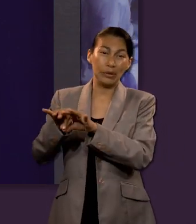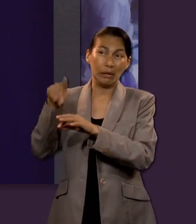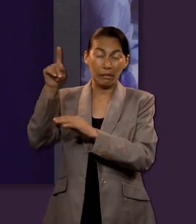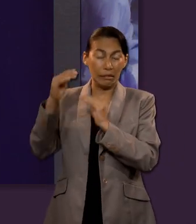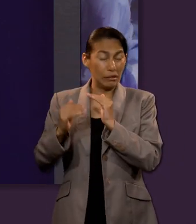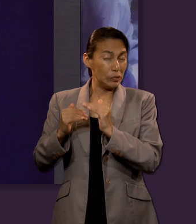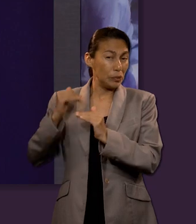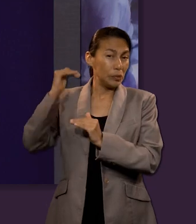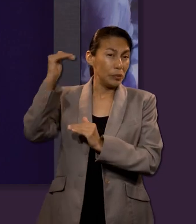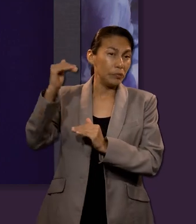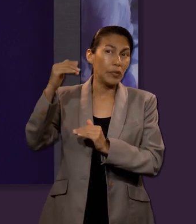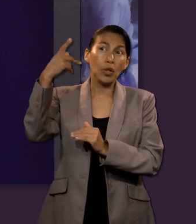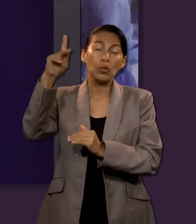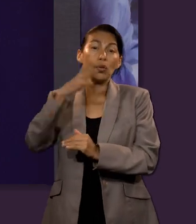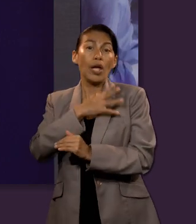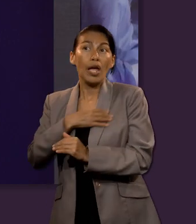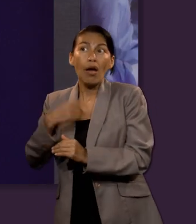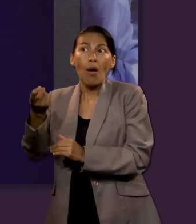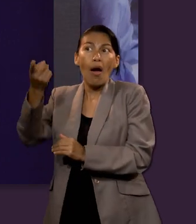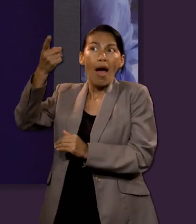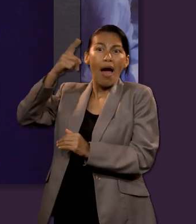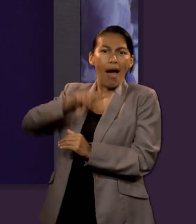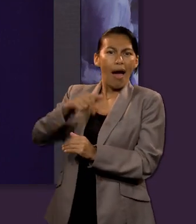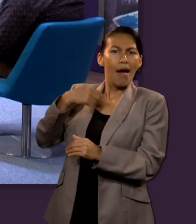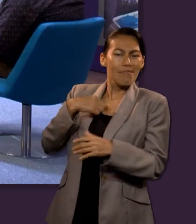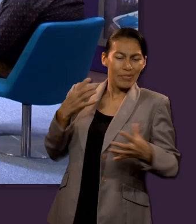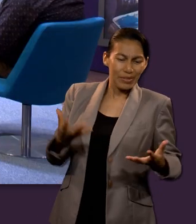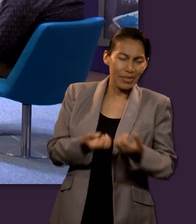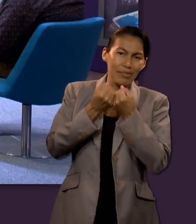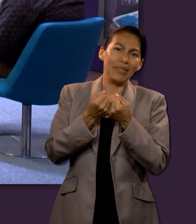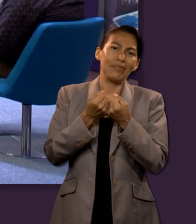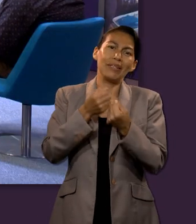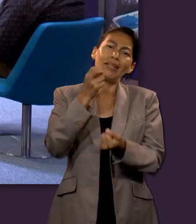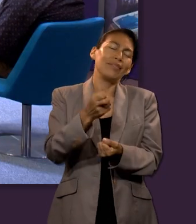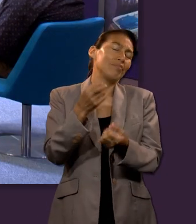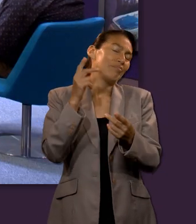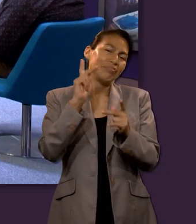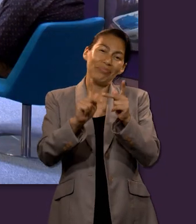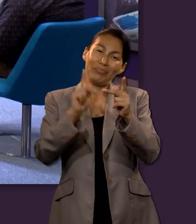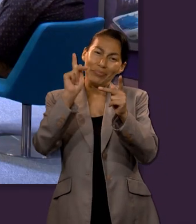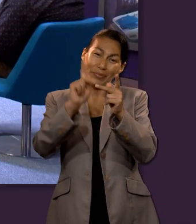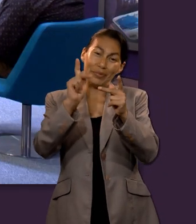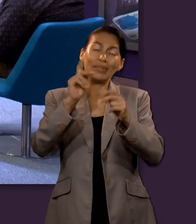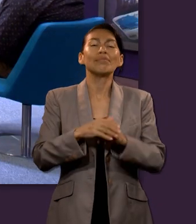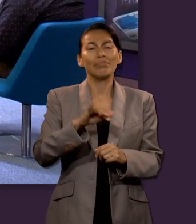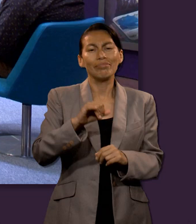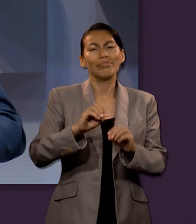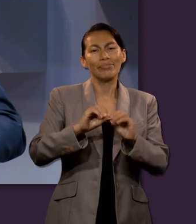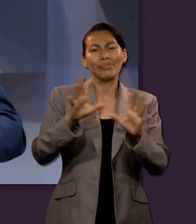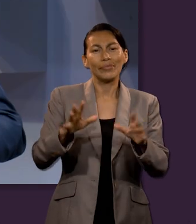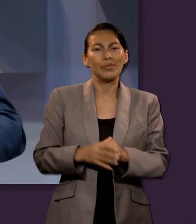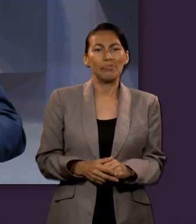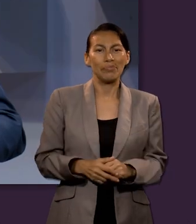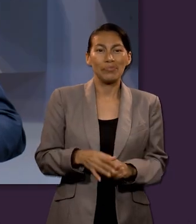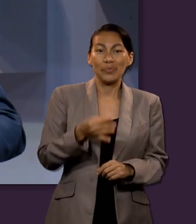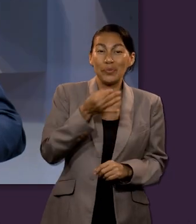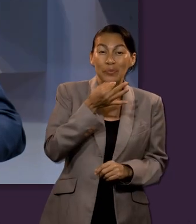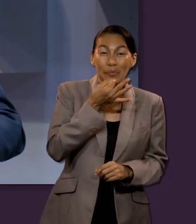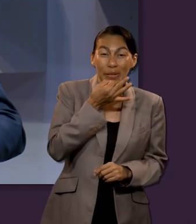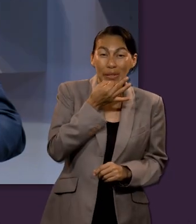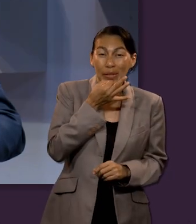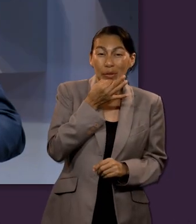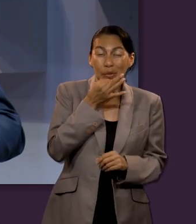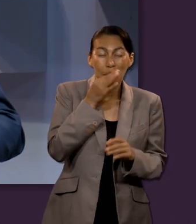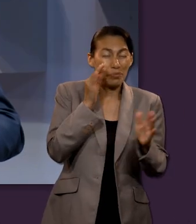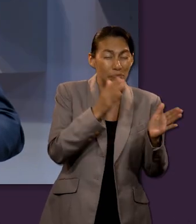planeta y en este mundo pudo haber dado mandar a su hijo para para nosotros y fue en el momento oportuno o sea no